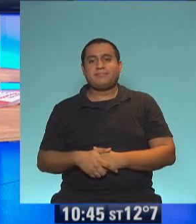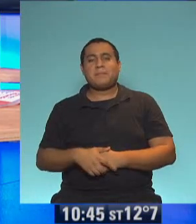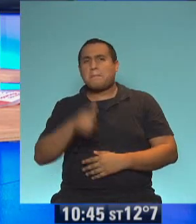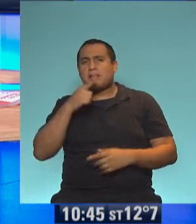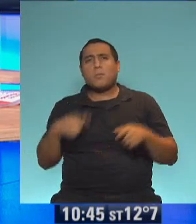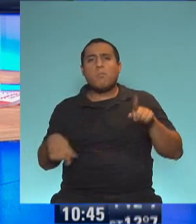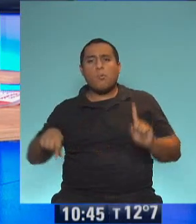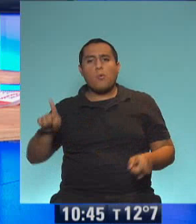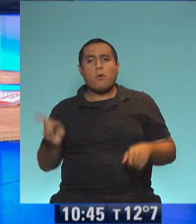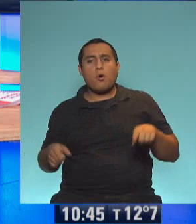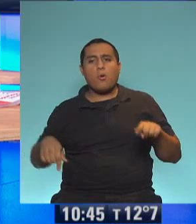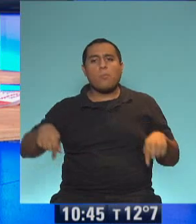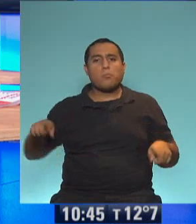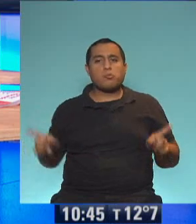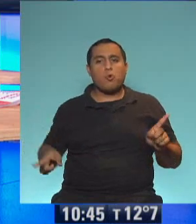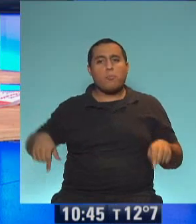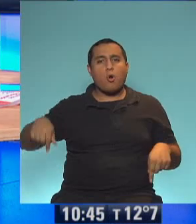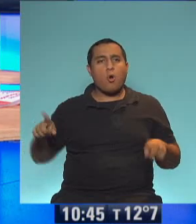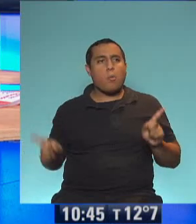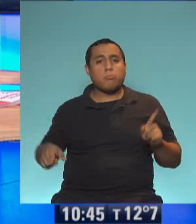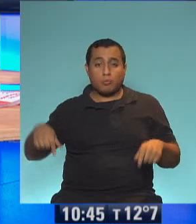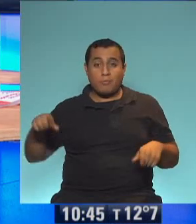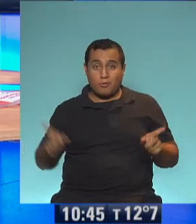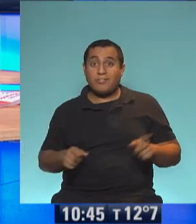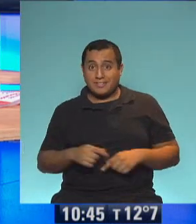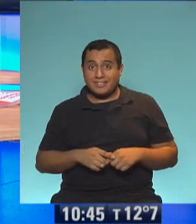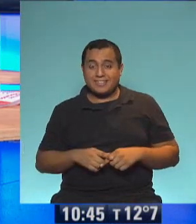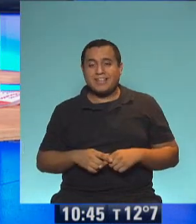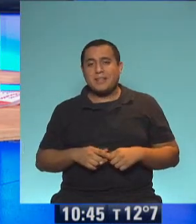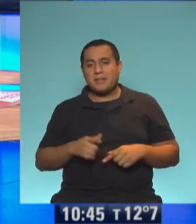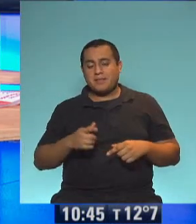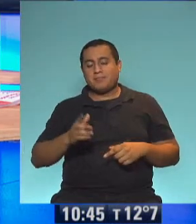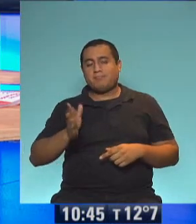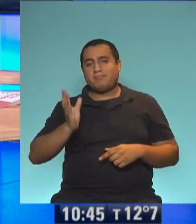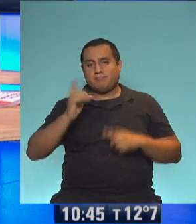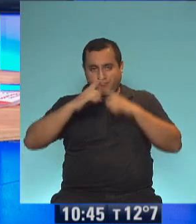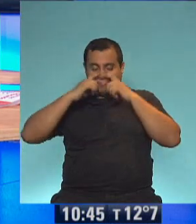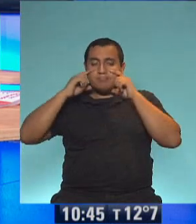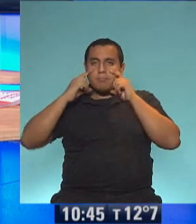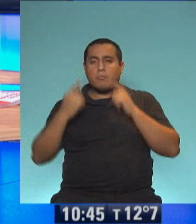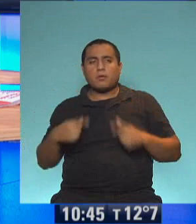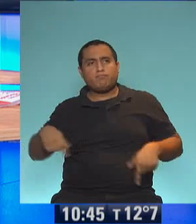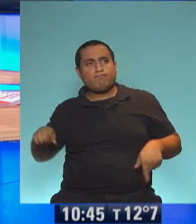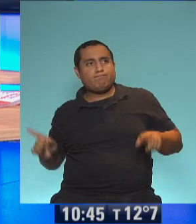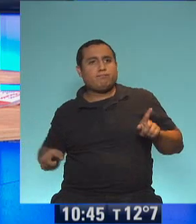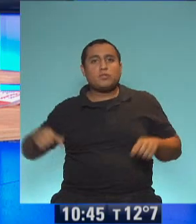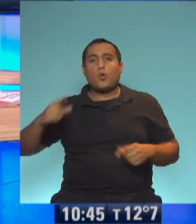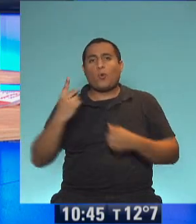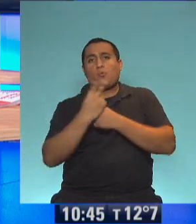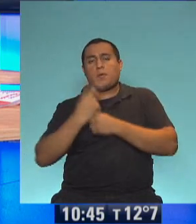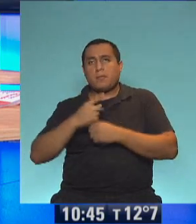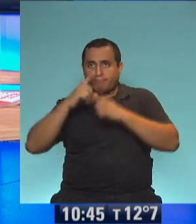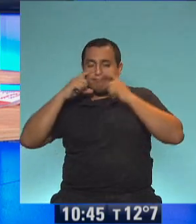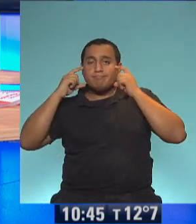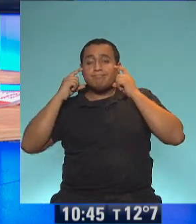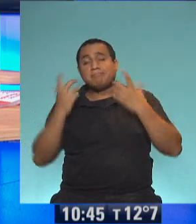con barbijo. Que se puso el pulpo para el barbijo para salir a la superficie. Que se cuida. Claro, se cuida. Por supuesto. Perfecto. Ante